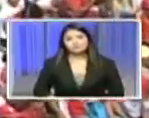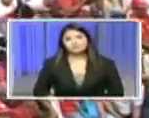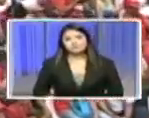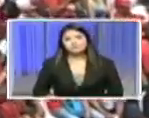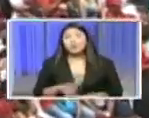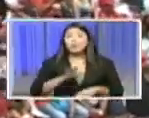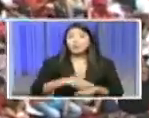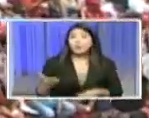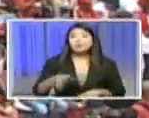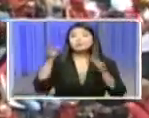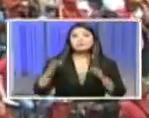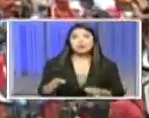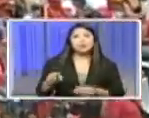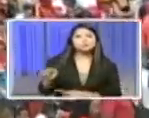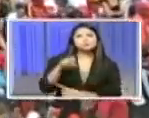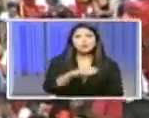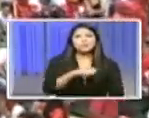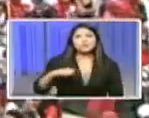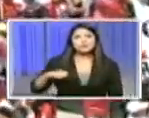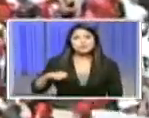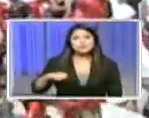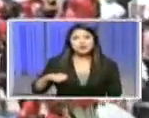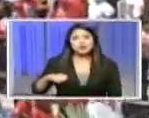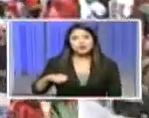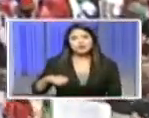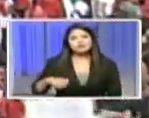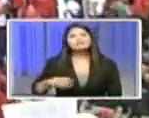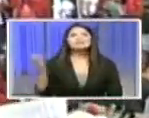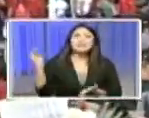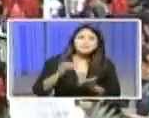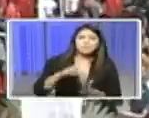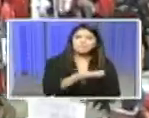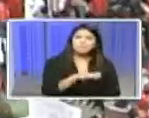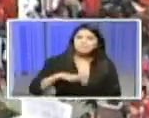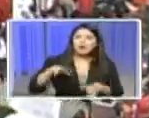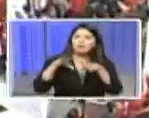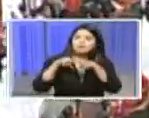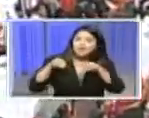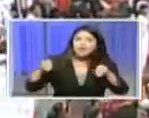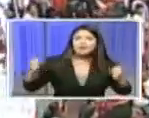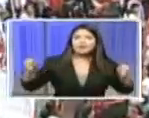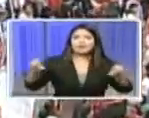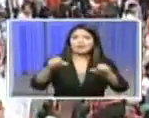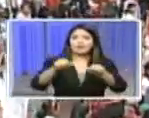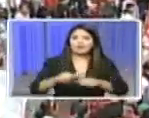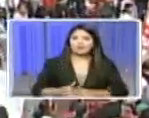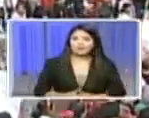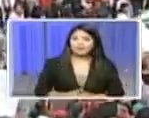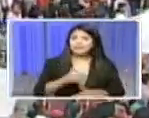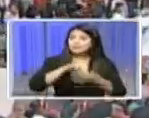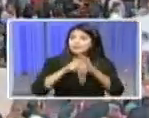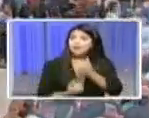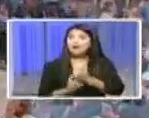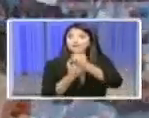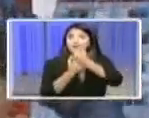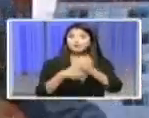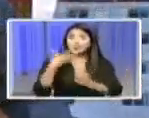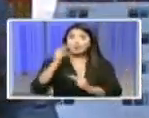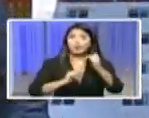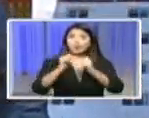Porque hubieran privatizado y reprivatizado los terrenos, que es la base para poder